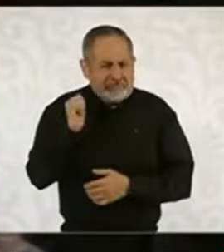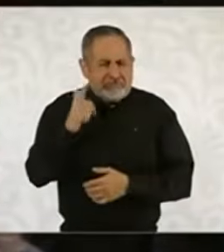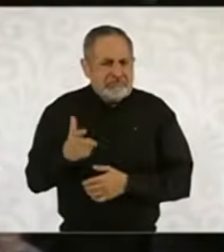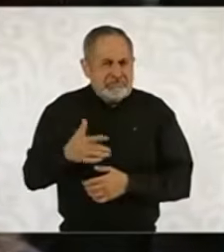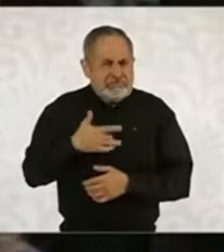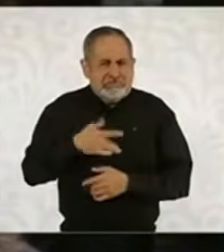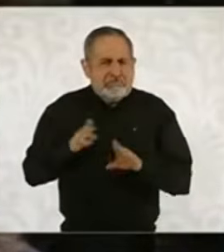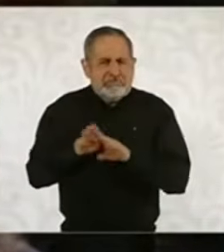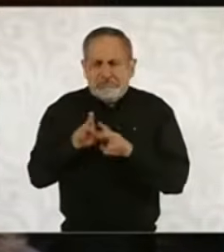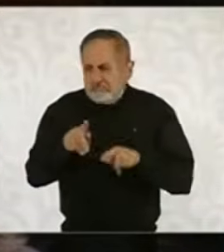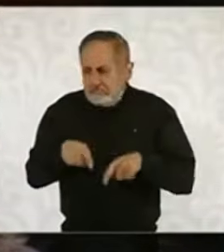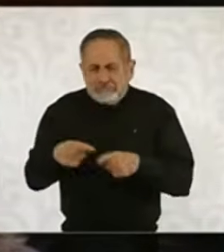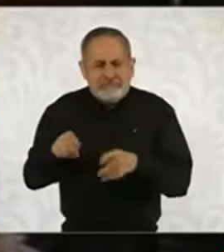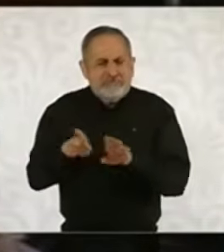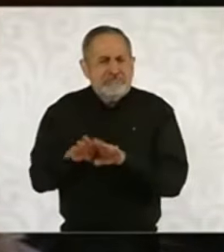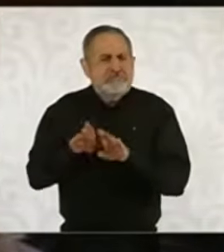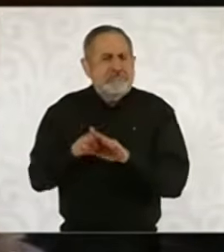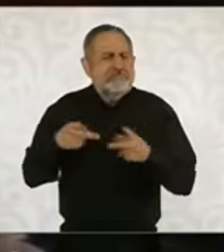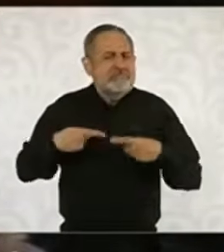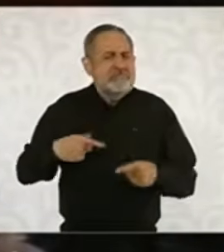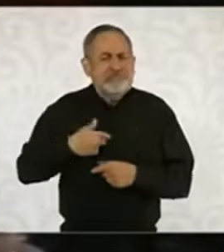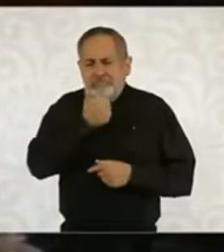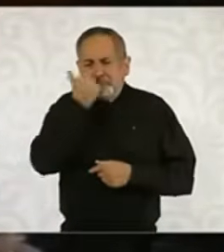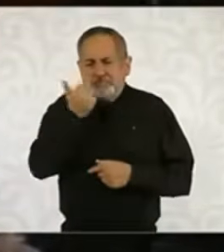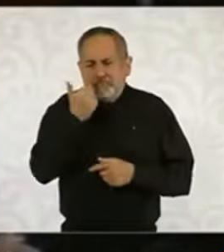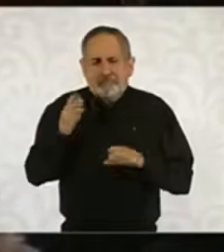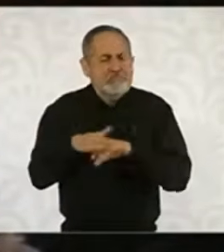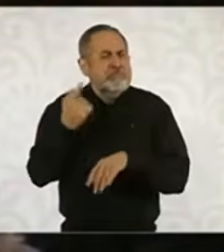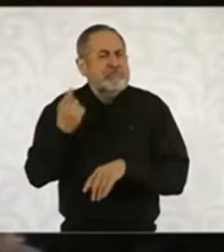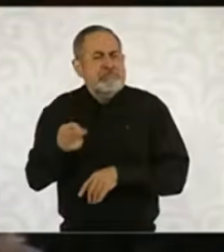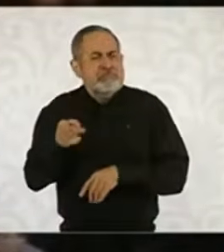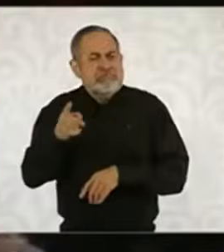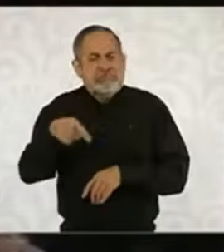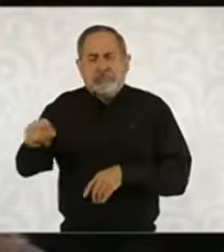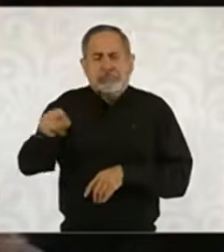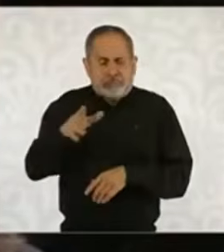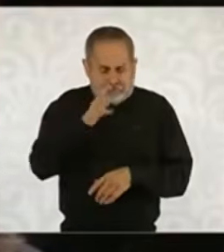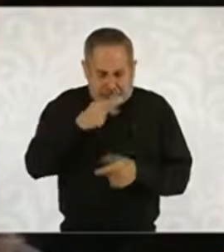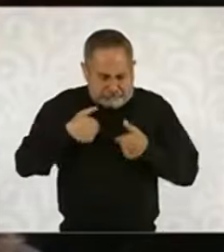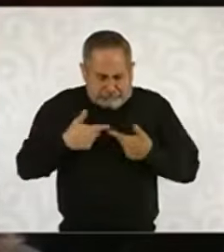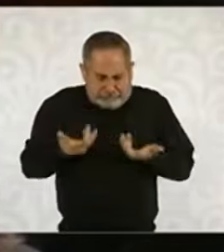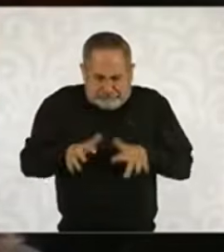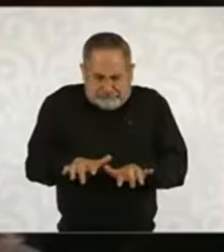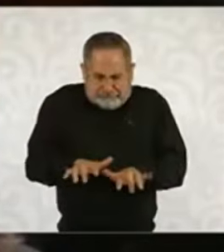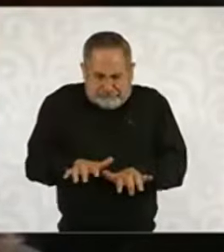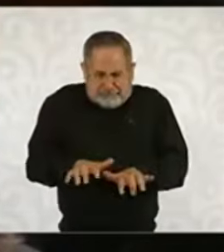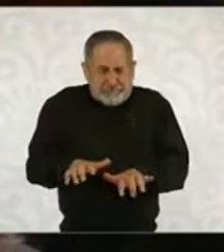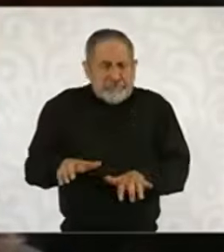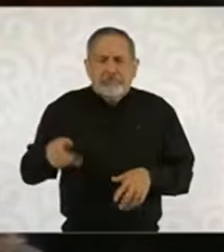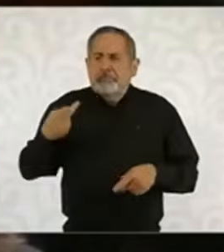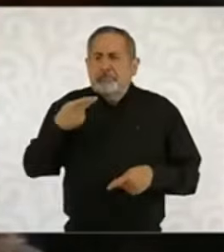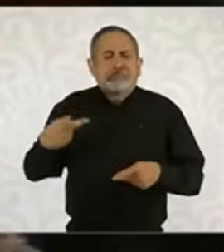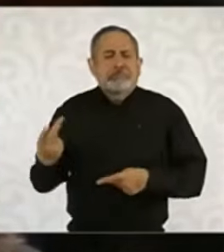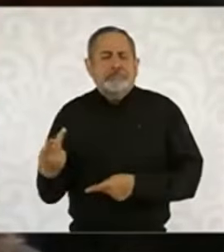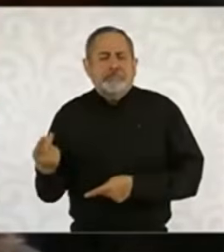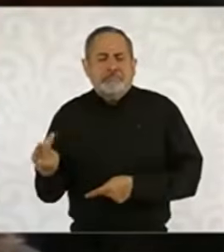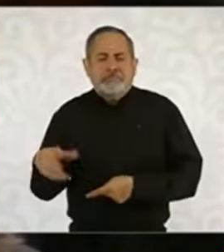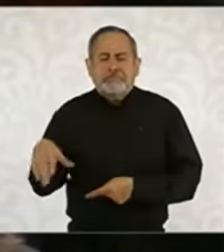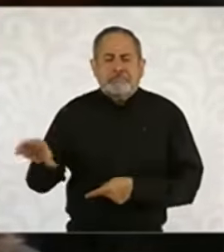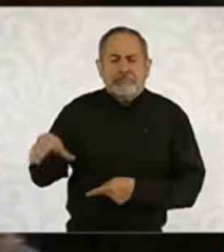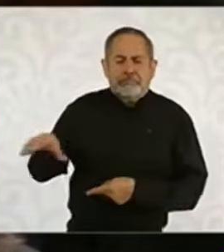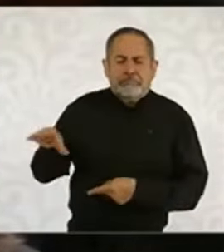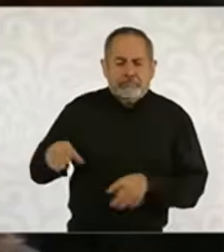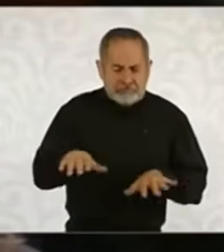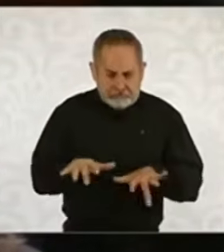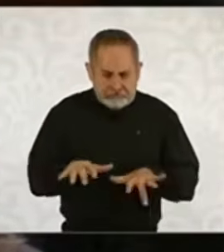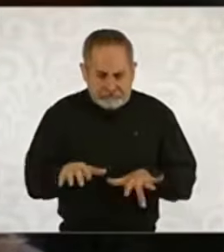garantía se les va a dar a los alumnos en caso de que haya sido, porque eran situaciones como fuera de su control, ladridos de los perros de los vecinos, etcétera, que viven en una zona